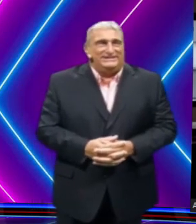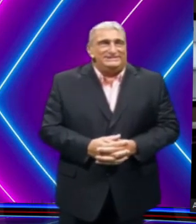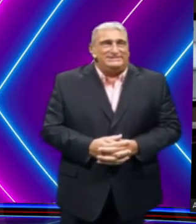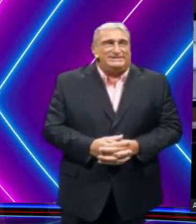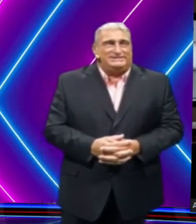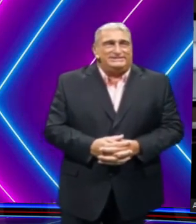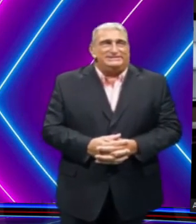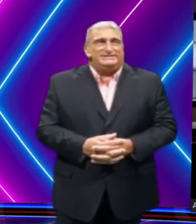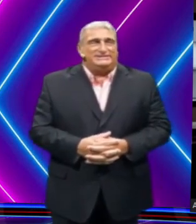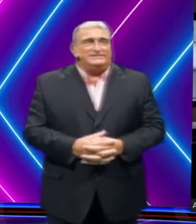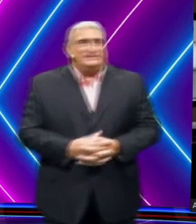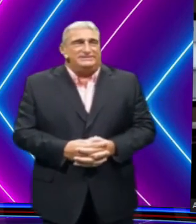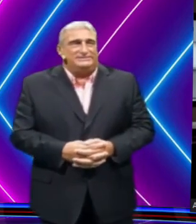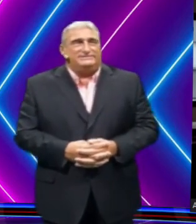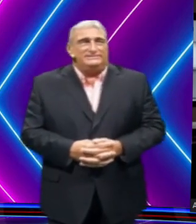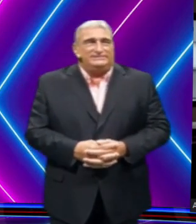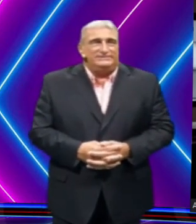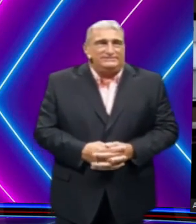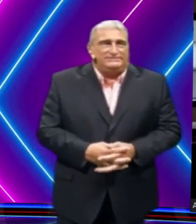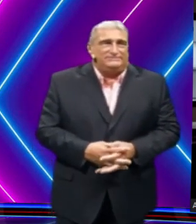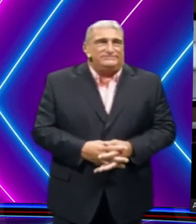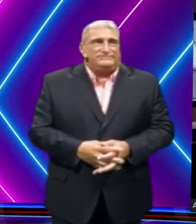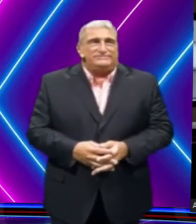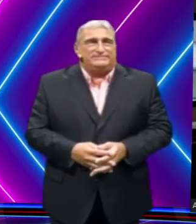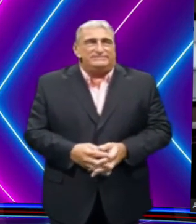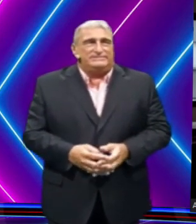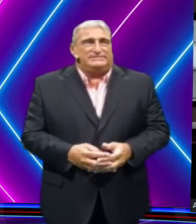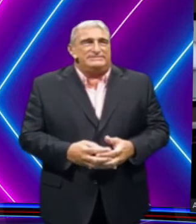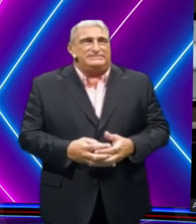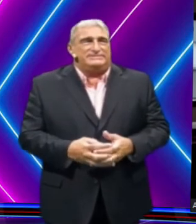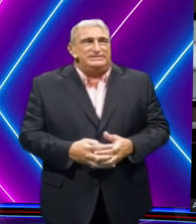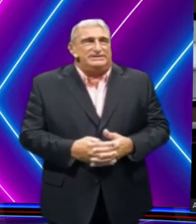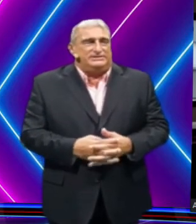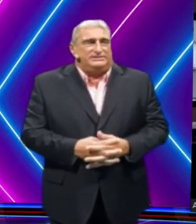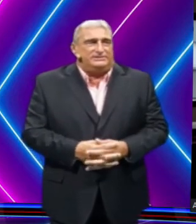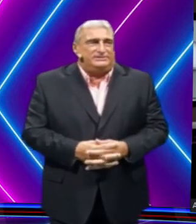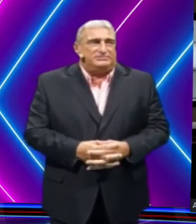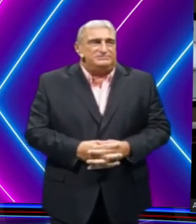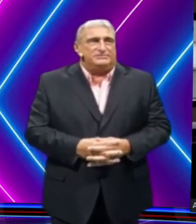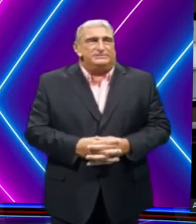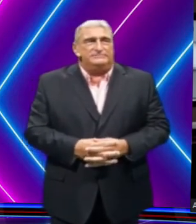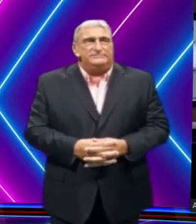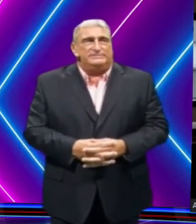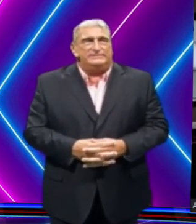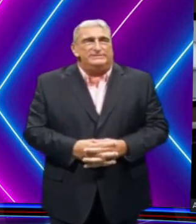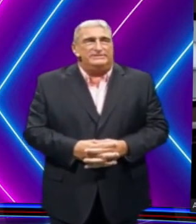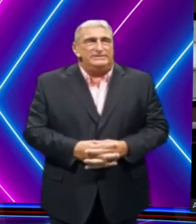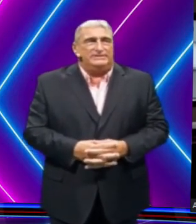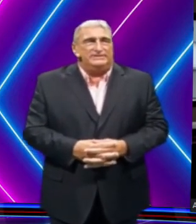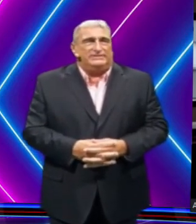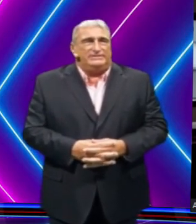baja. Sí, total. Horacio, que uno lo quiere, lo aprecia, no lo estoy criticando. Sí, no, no, no, por Digo, supuesto. si vas a llegar